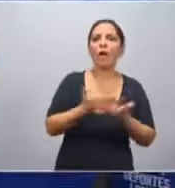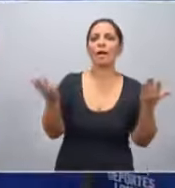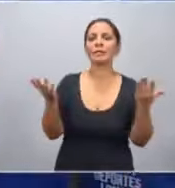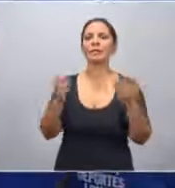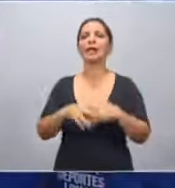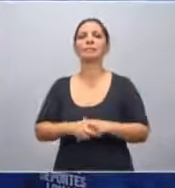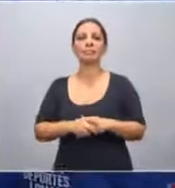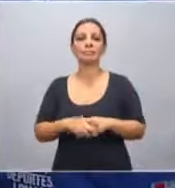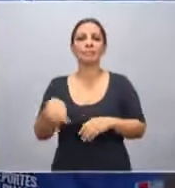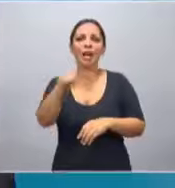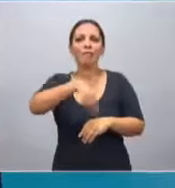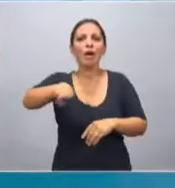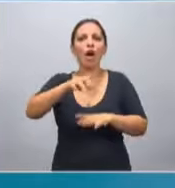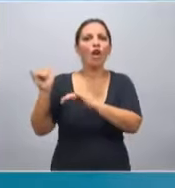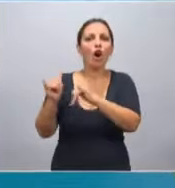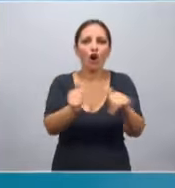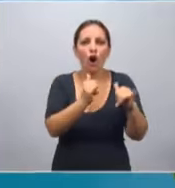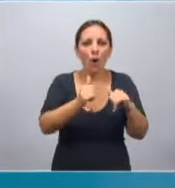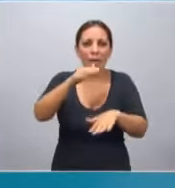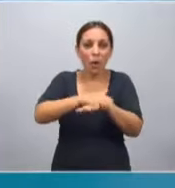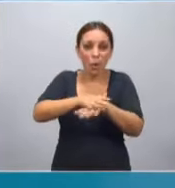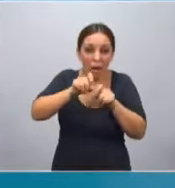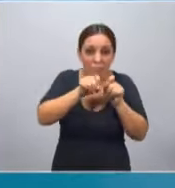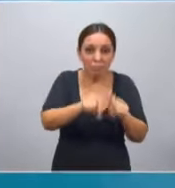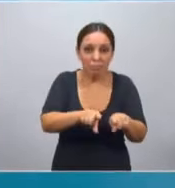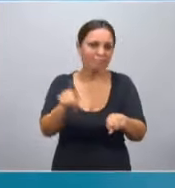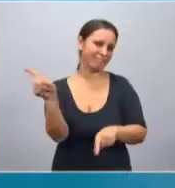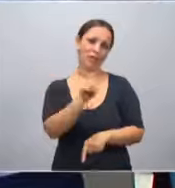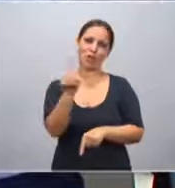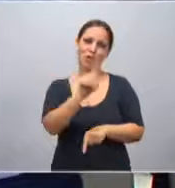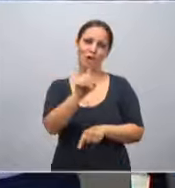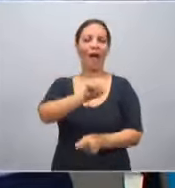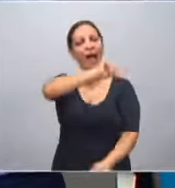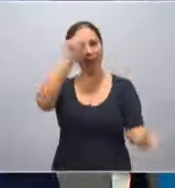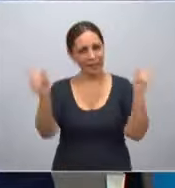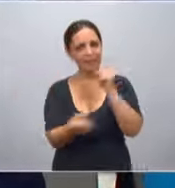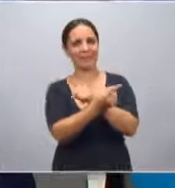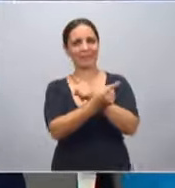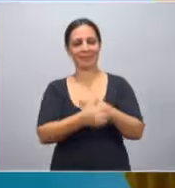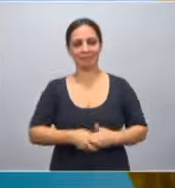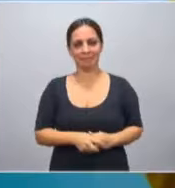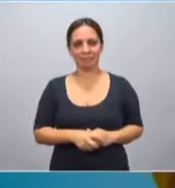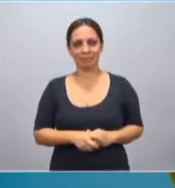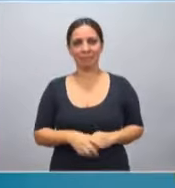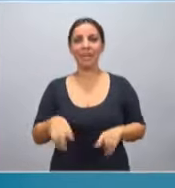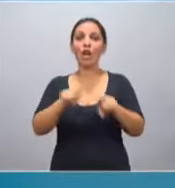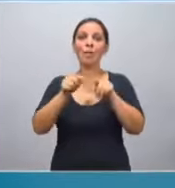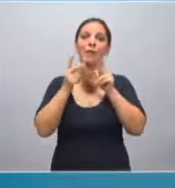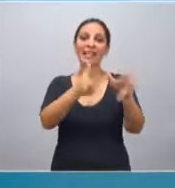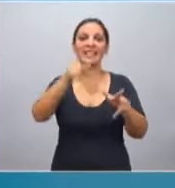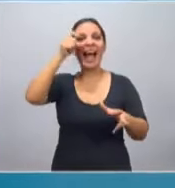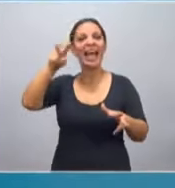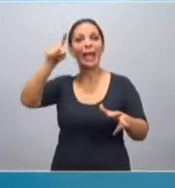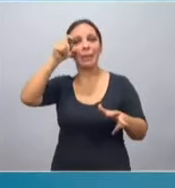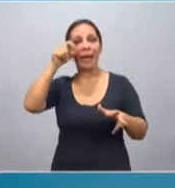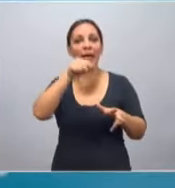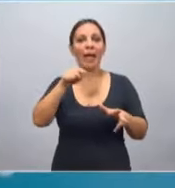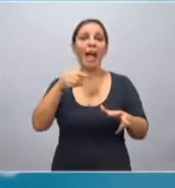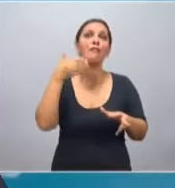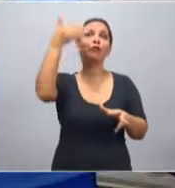no son los jóvenes los culpables sino al revés como decía tampoco son el